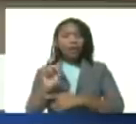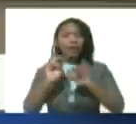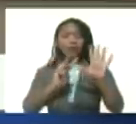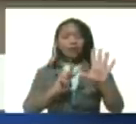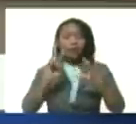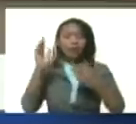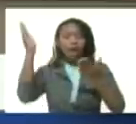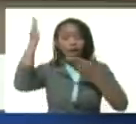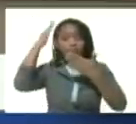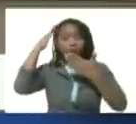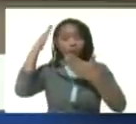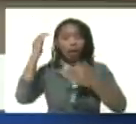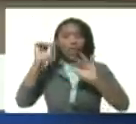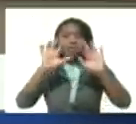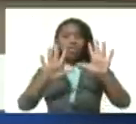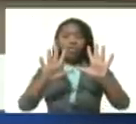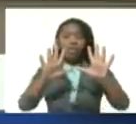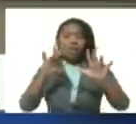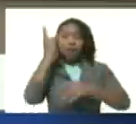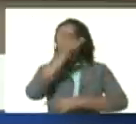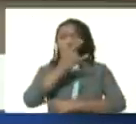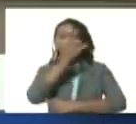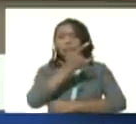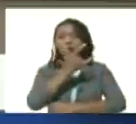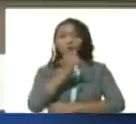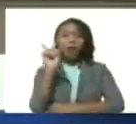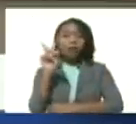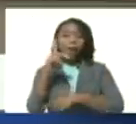afrodescendientes. Es una política.